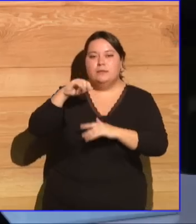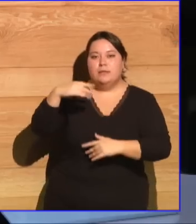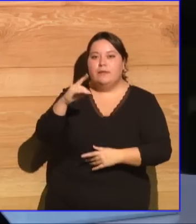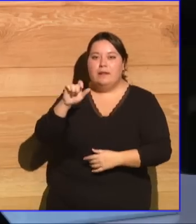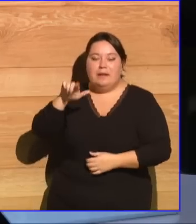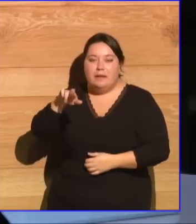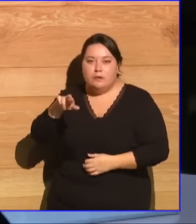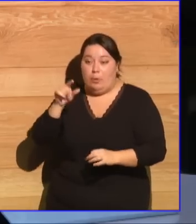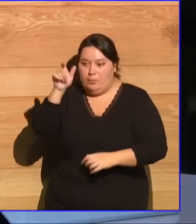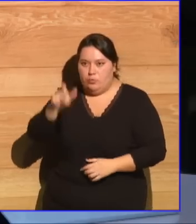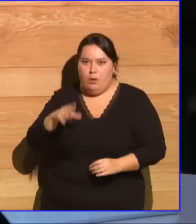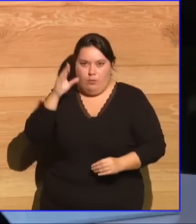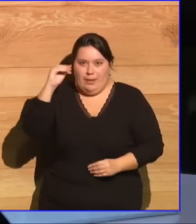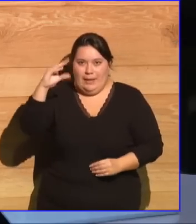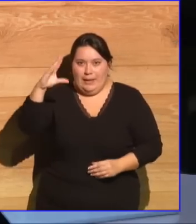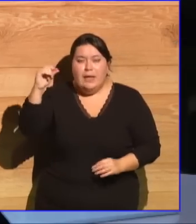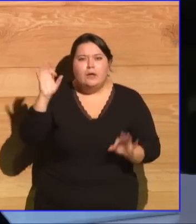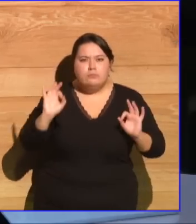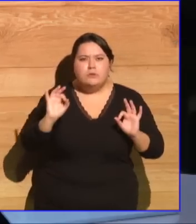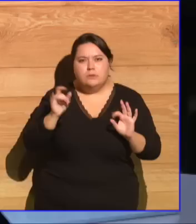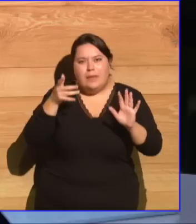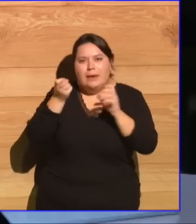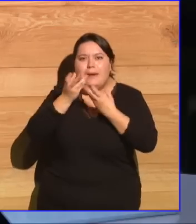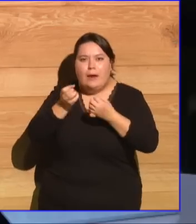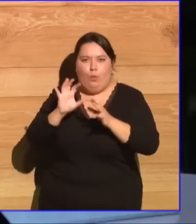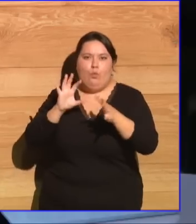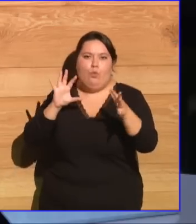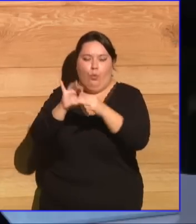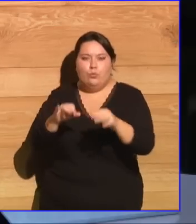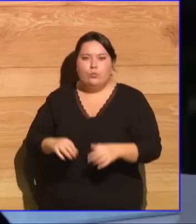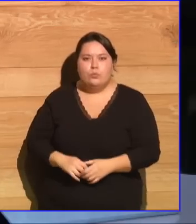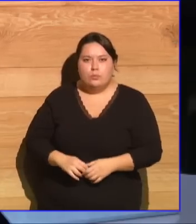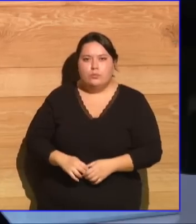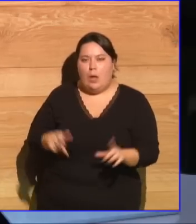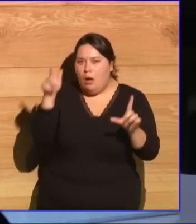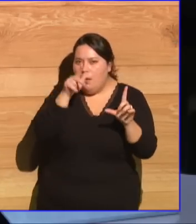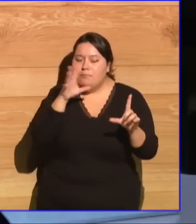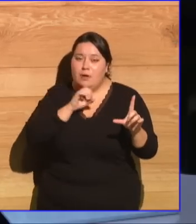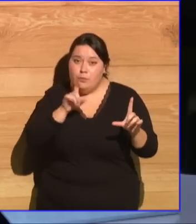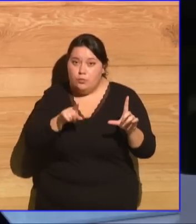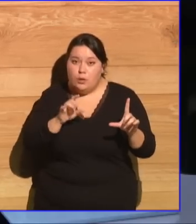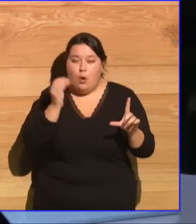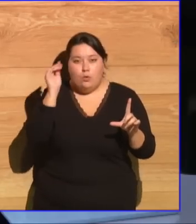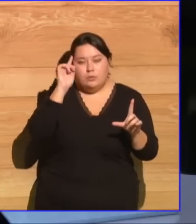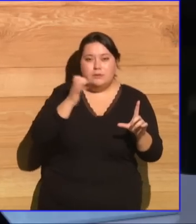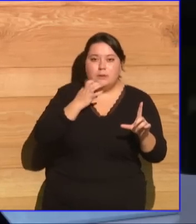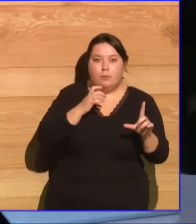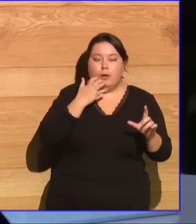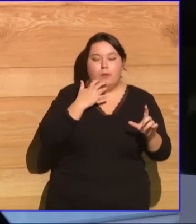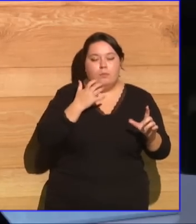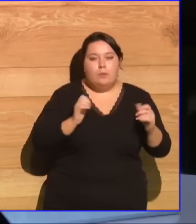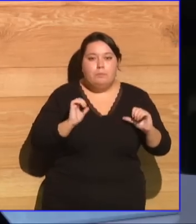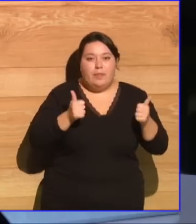de un genio y siendo la película de un genio de la narración, que es rodando de maravilla. O si pensamos en el arranque del Soldado